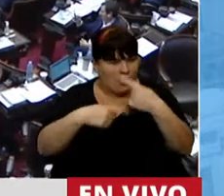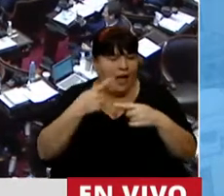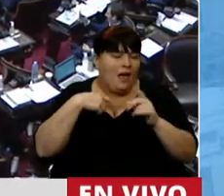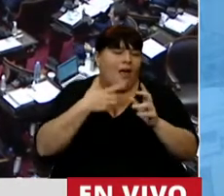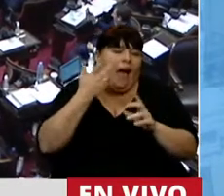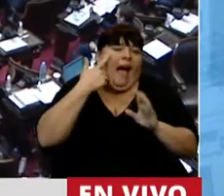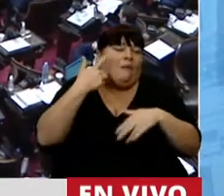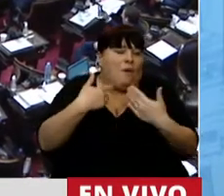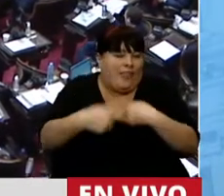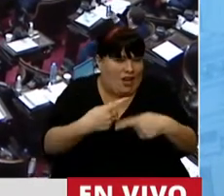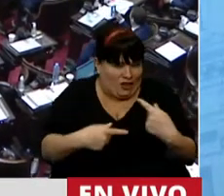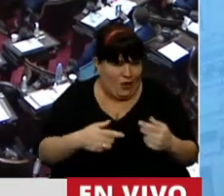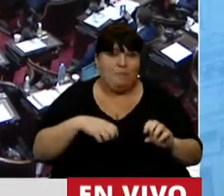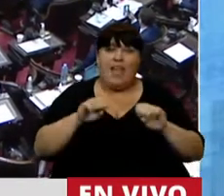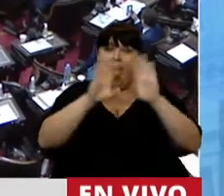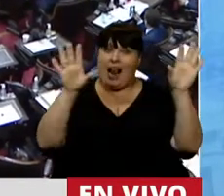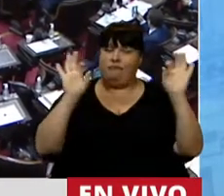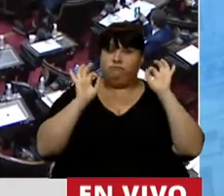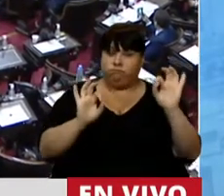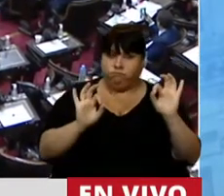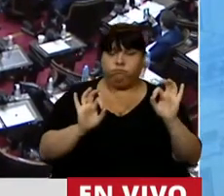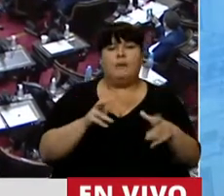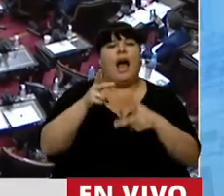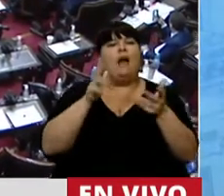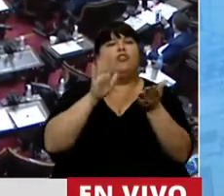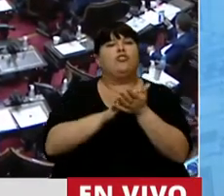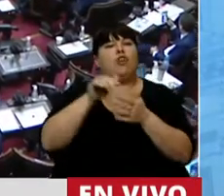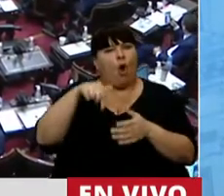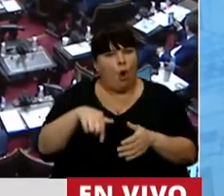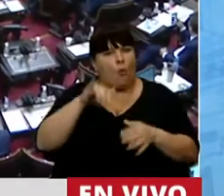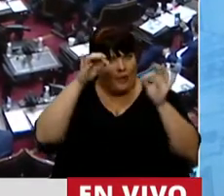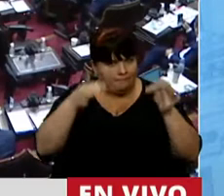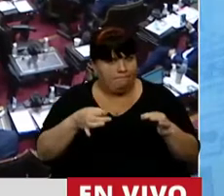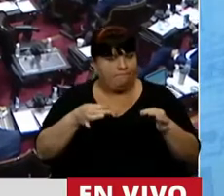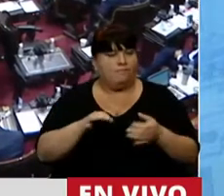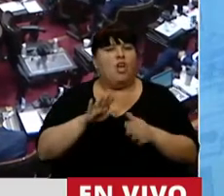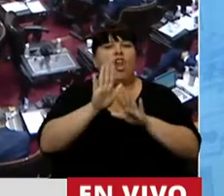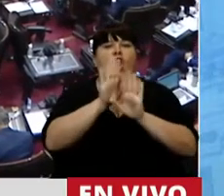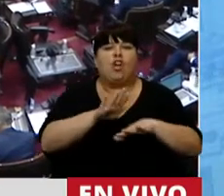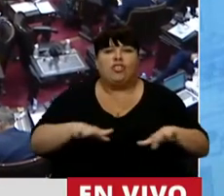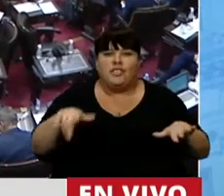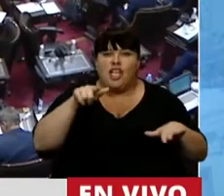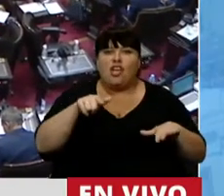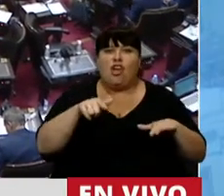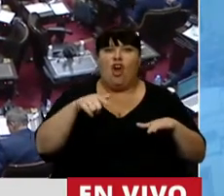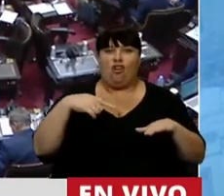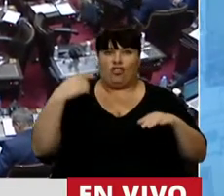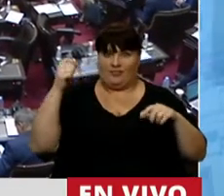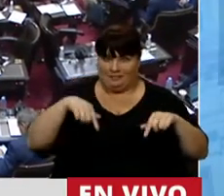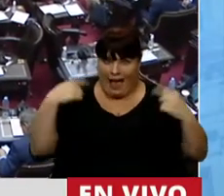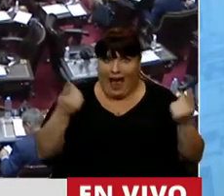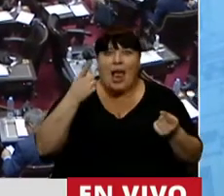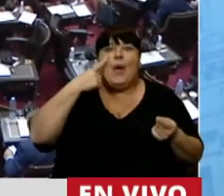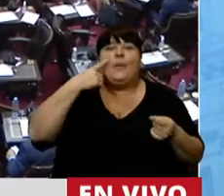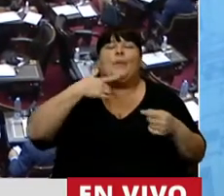tratar de seguir. Hecha esta aclaración y referida ahora sí a los chicos que están entre nosotros, a